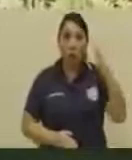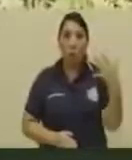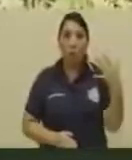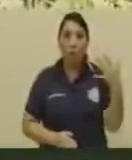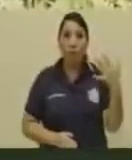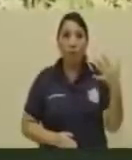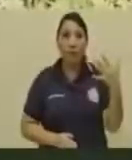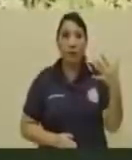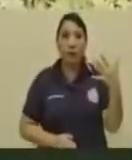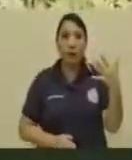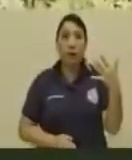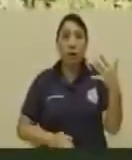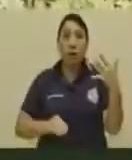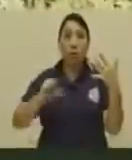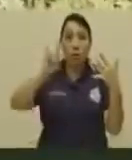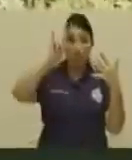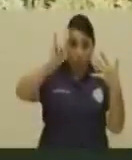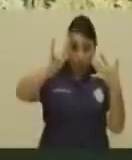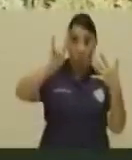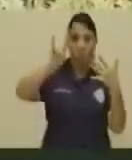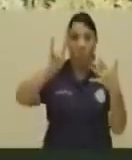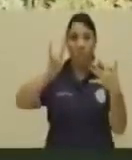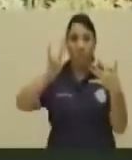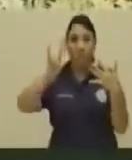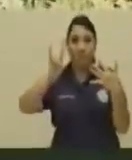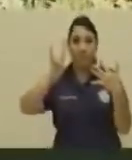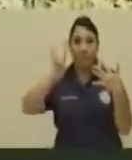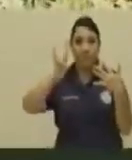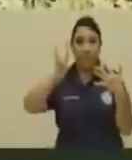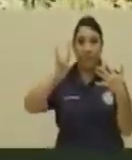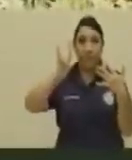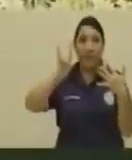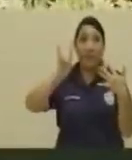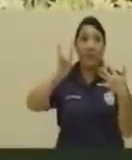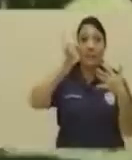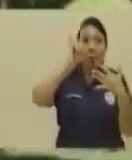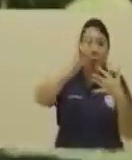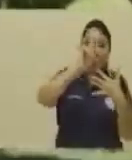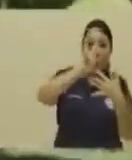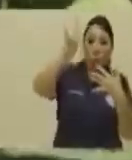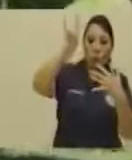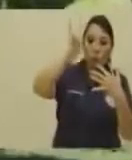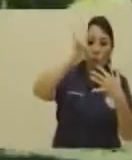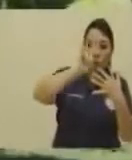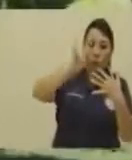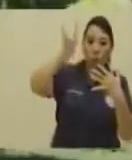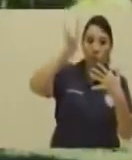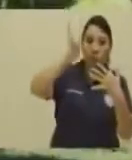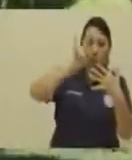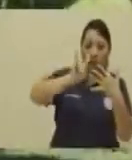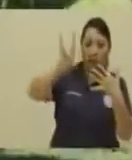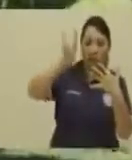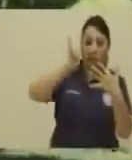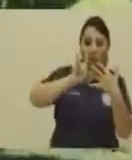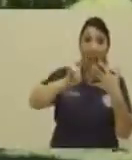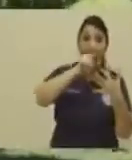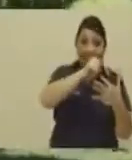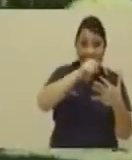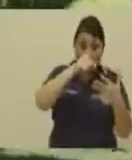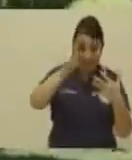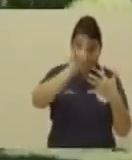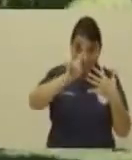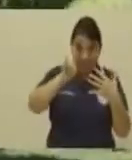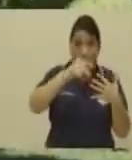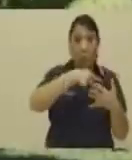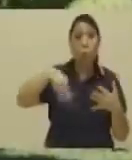abierta en número 5 y mi mano dominante va a tener la letra U va a ir golpeando el dedo meñique cada dedo